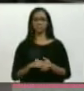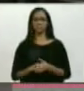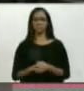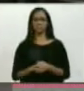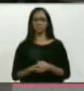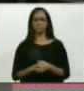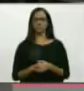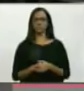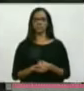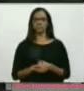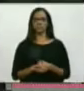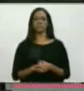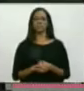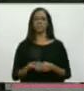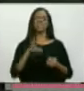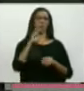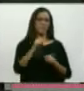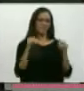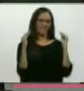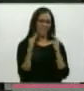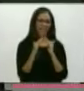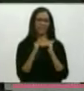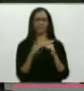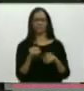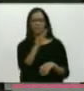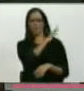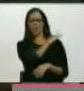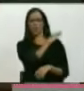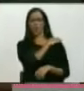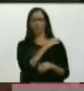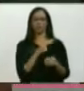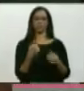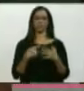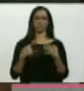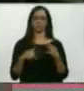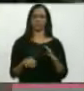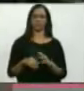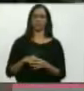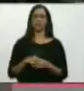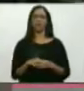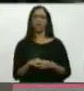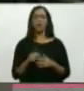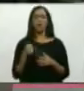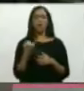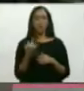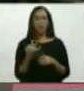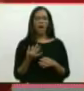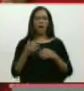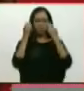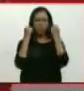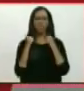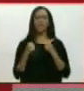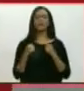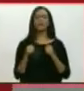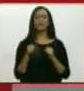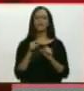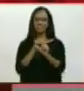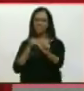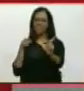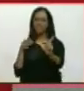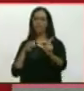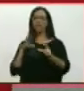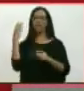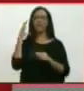contrario, le compran apartamento, le ponen escolta. ¿Cuántos terroristas de la guarimba están en Colombia? ¿Cuántos soldados?